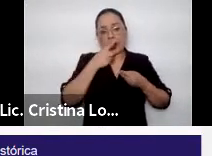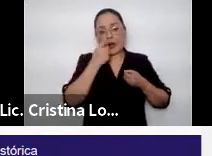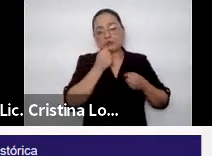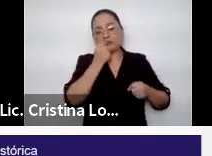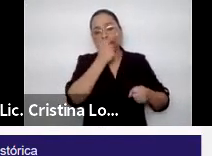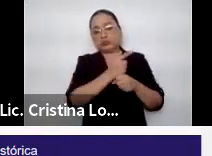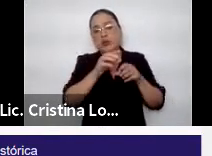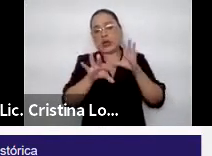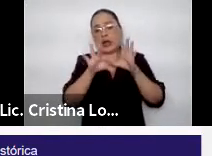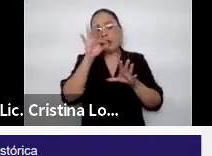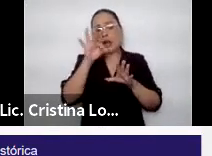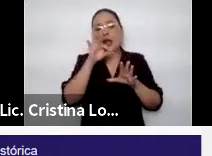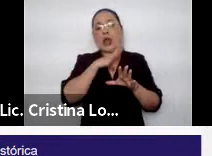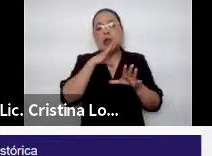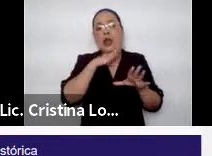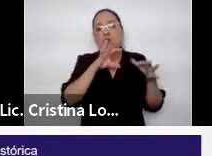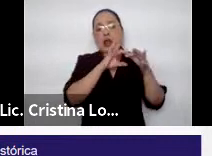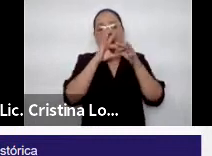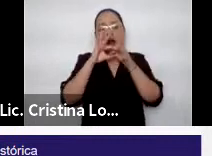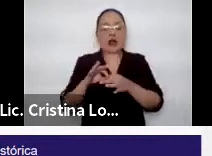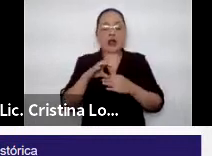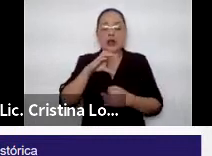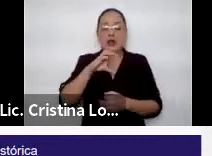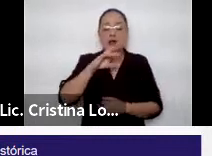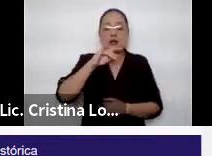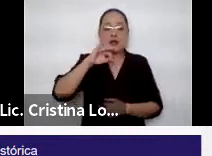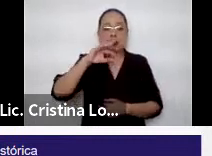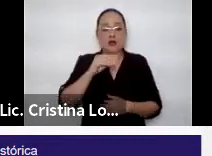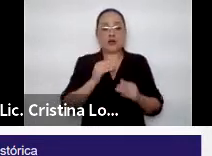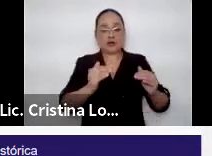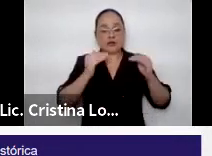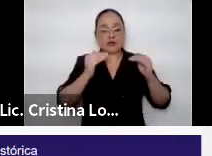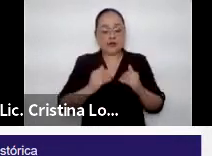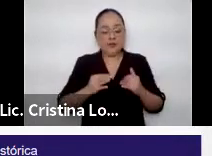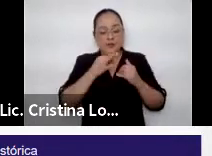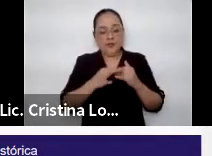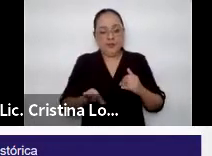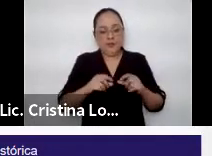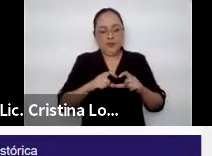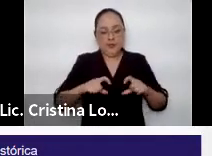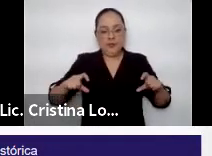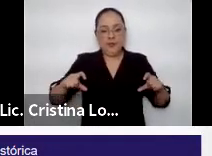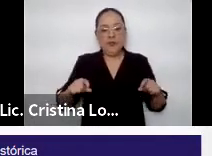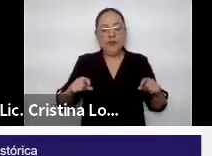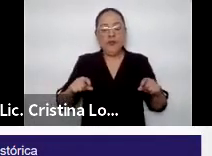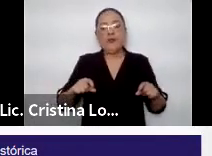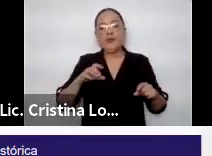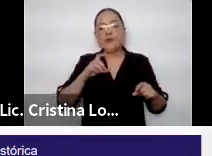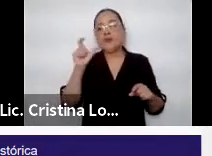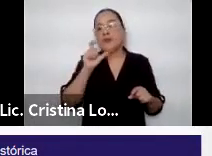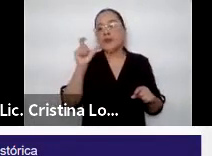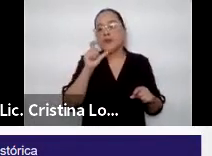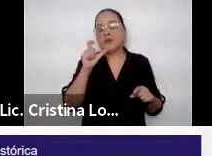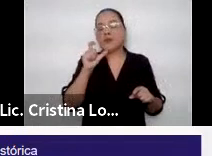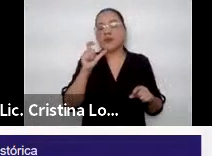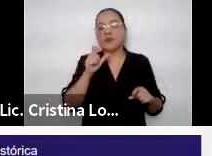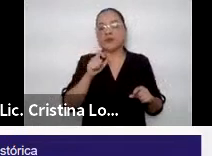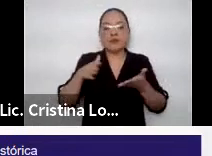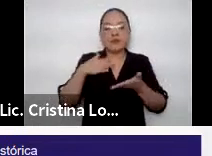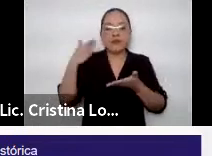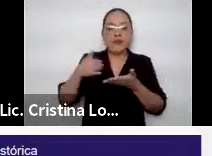localización de la publicación del criterio. En la parte inferior está la tesis, sería publicada en la página